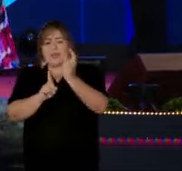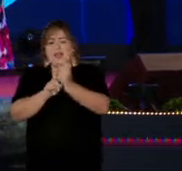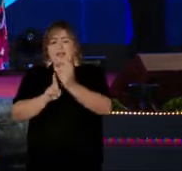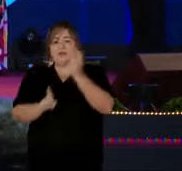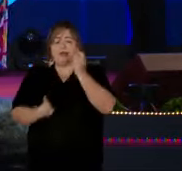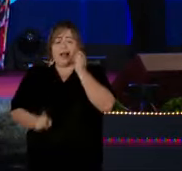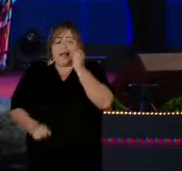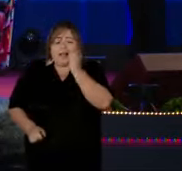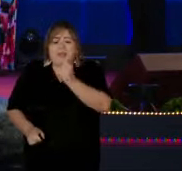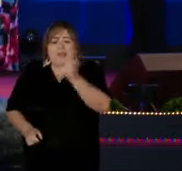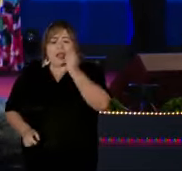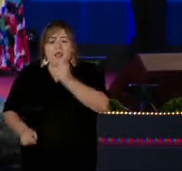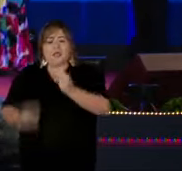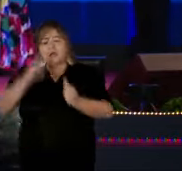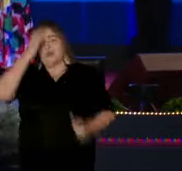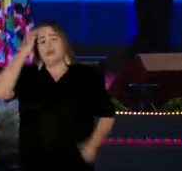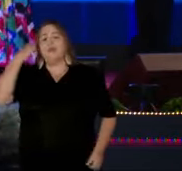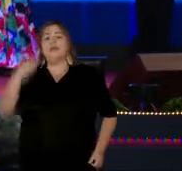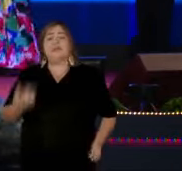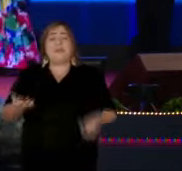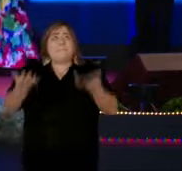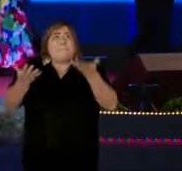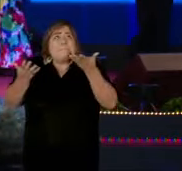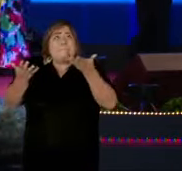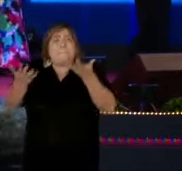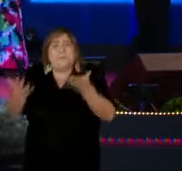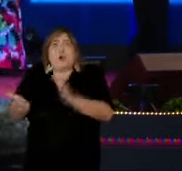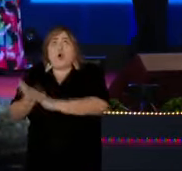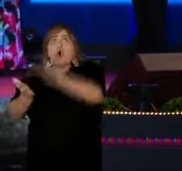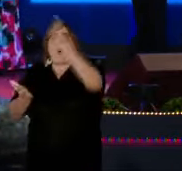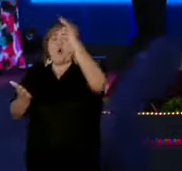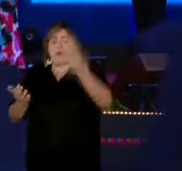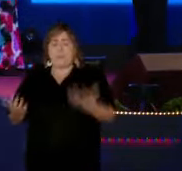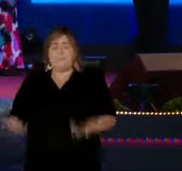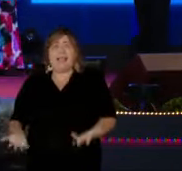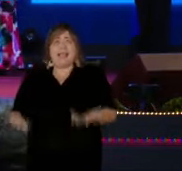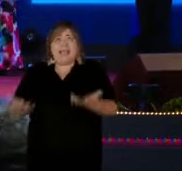día el peso es más fuerte. Yo le pido a Dios que me ayude a pararme aquí.